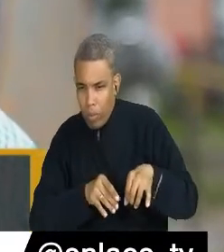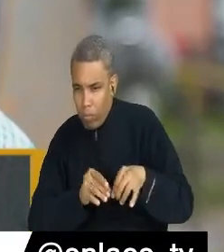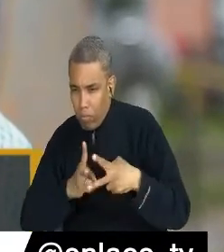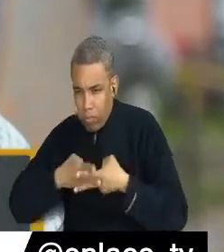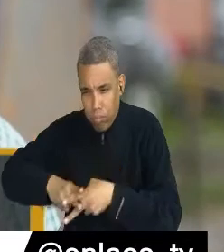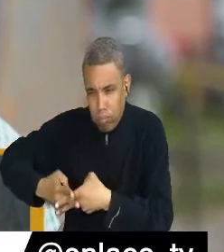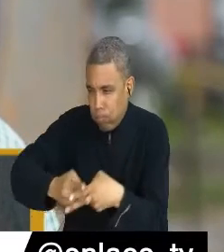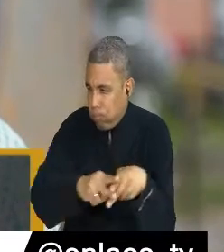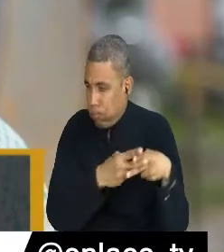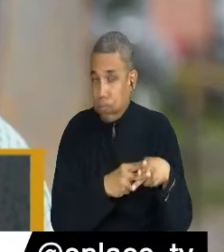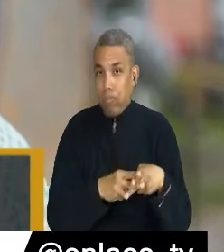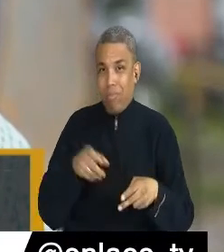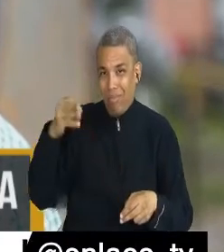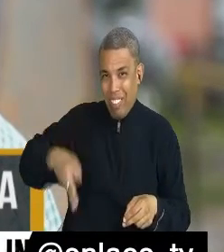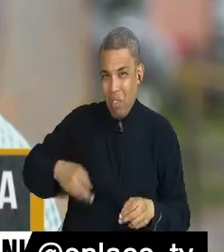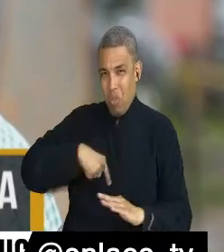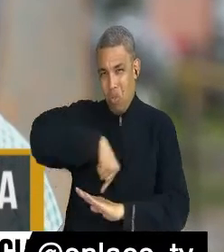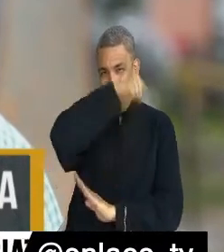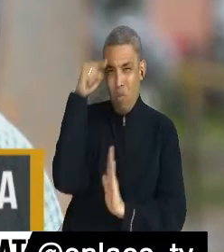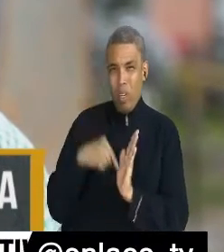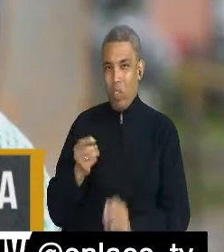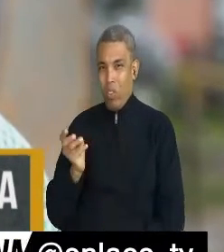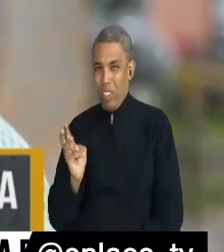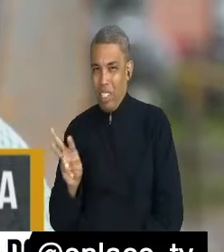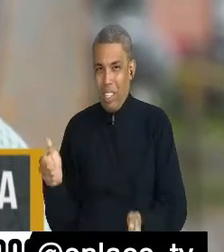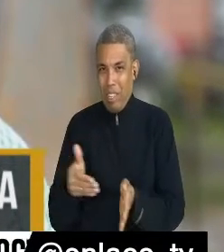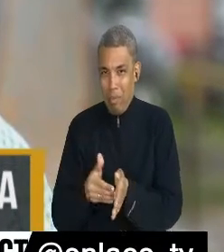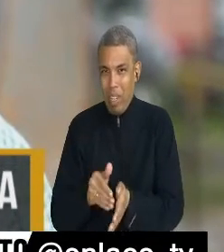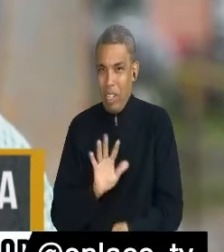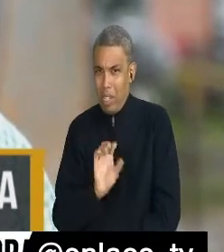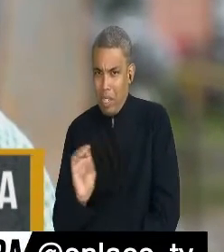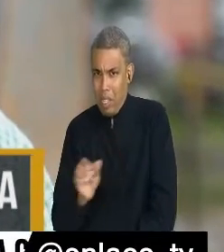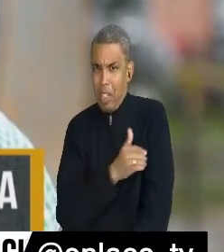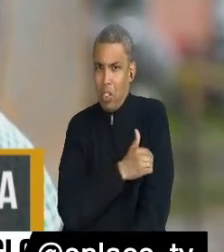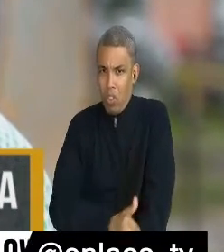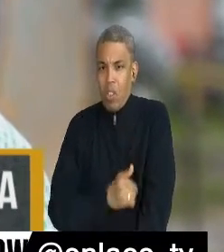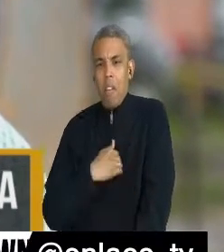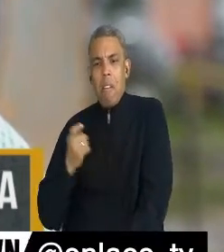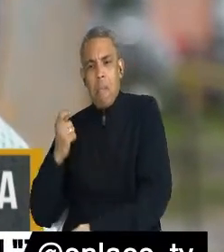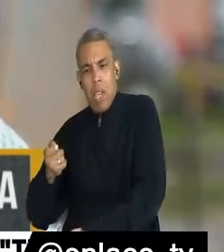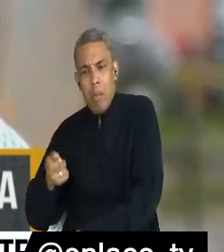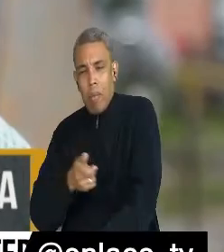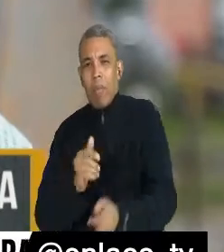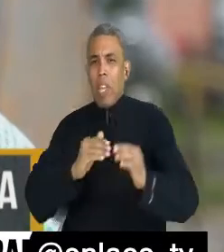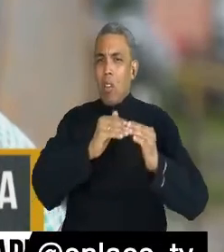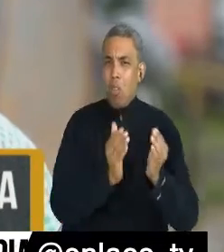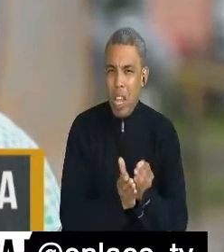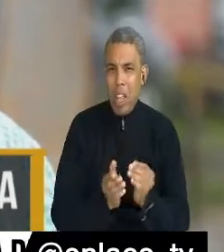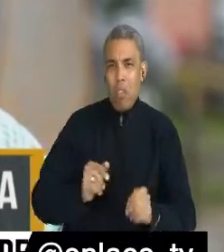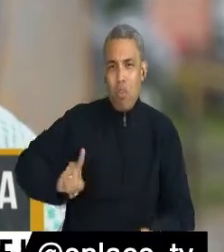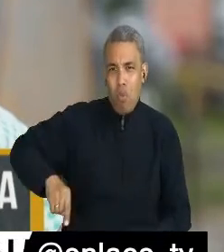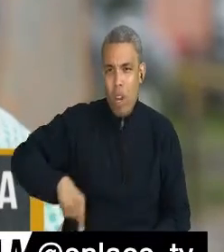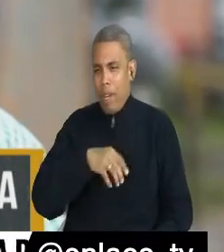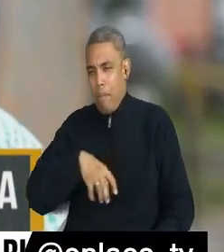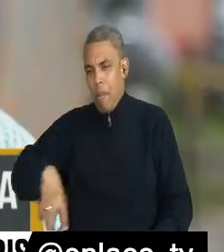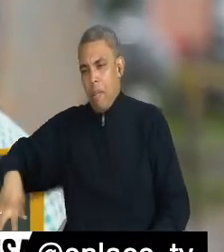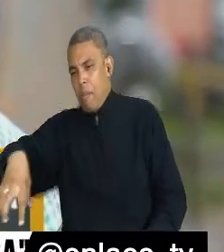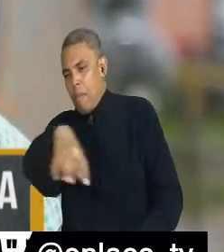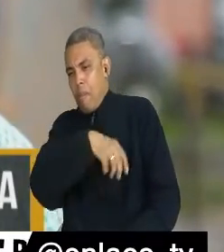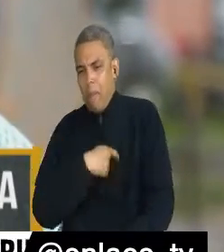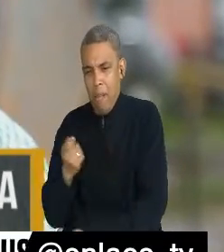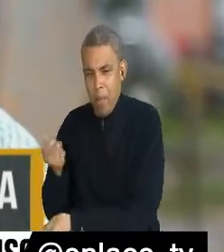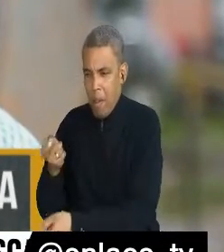invertirá 13 mil 544 millones en instituciones educativas esto es muy importante porque va a condicionar estas